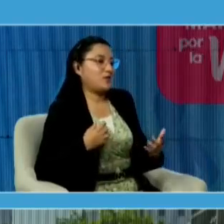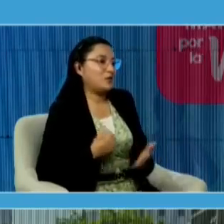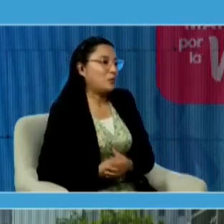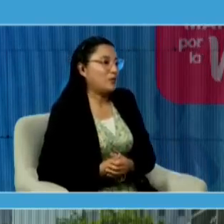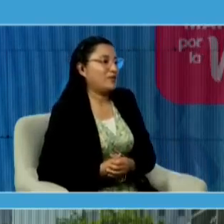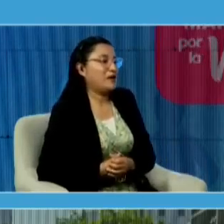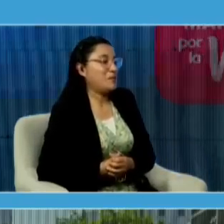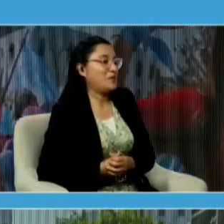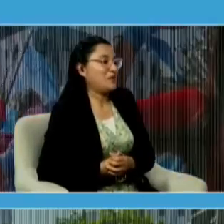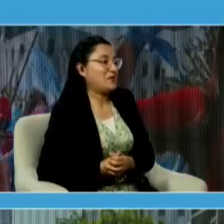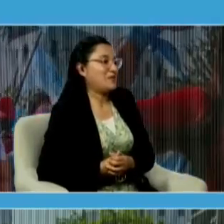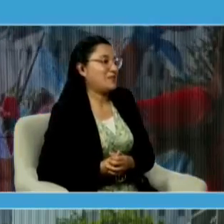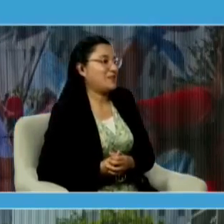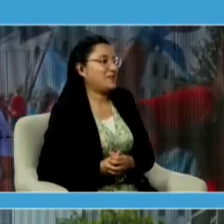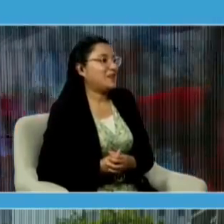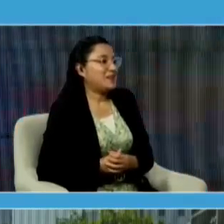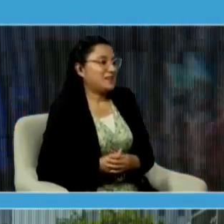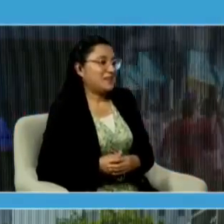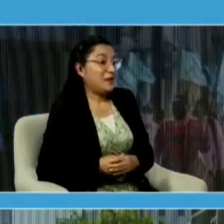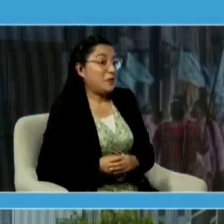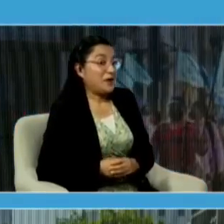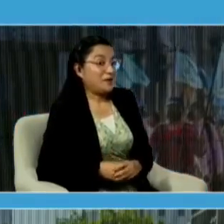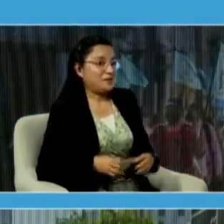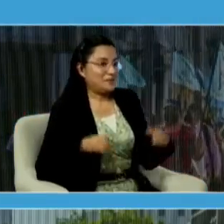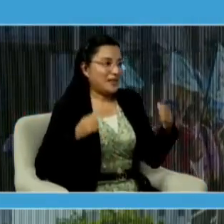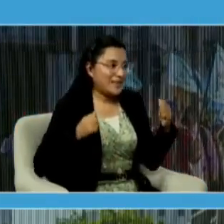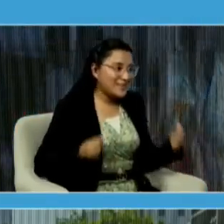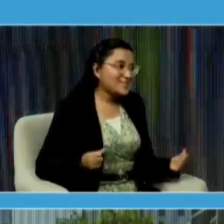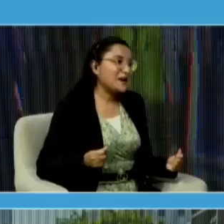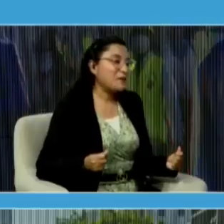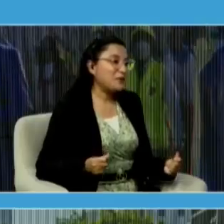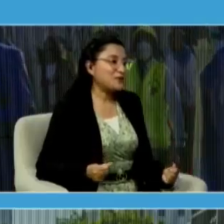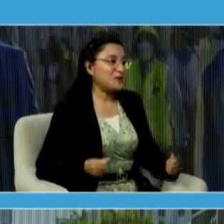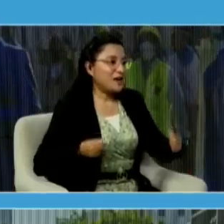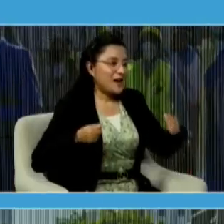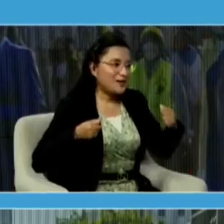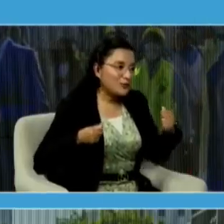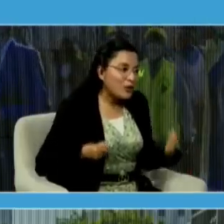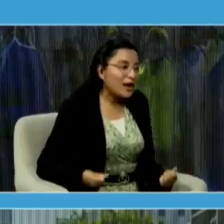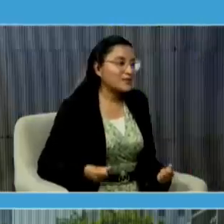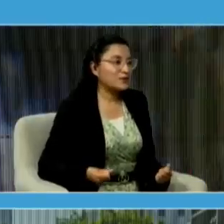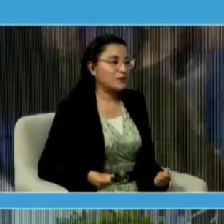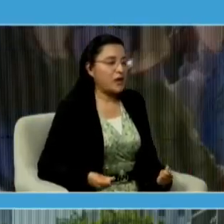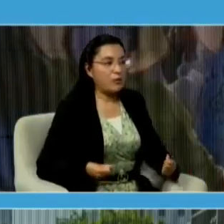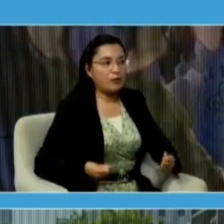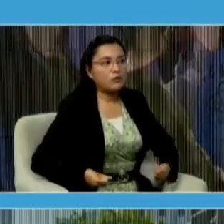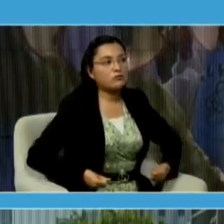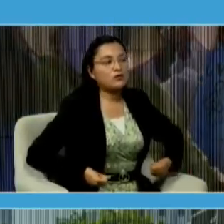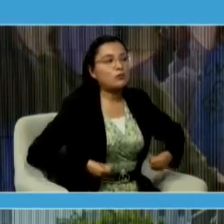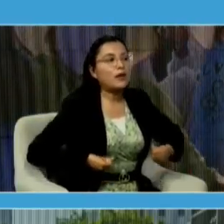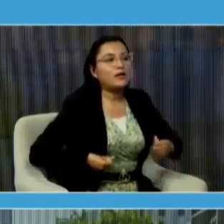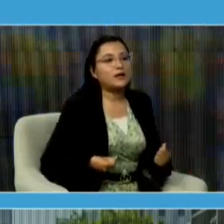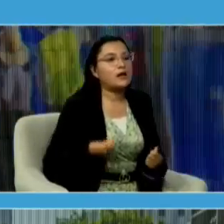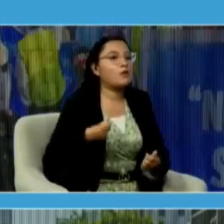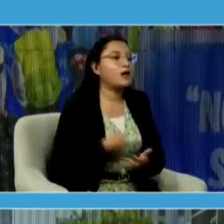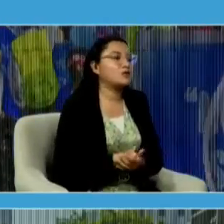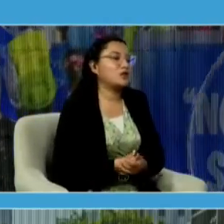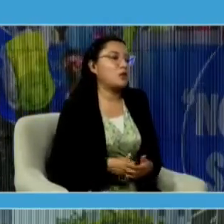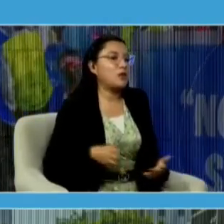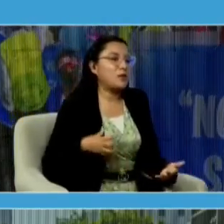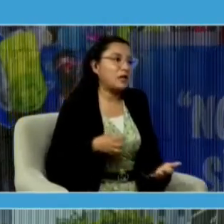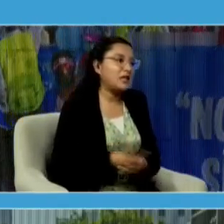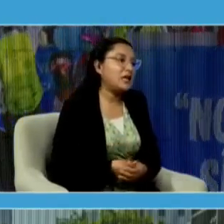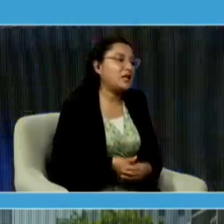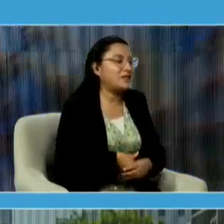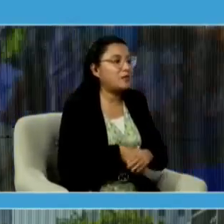estamos diciendo pues al presidente de la OEA: aquí estamos, haznos caso, el Perú no es un país en el cual